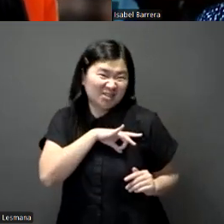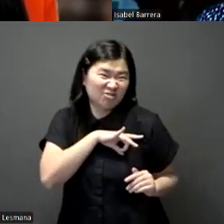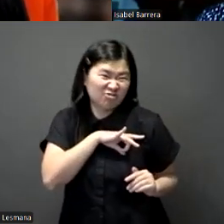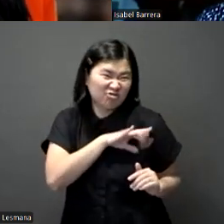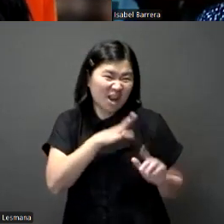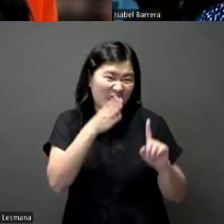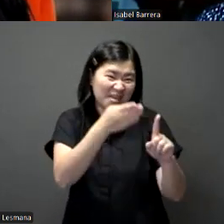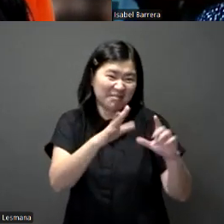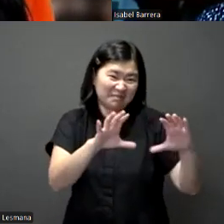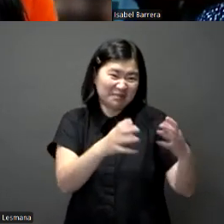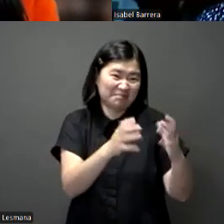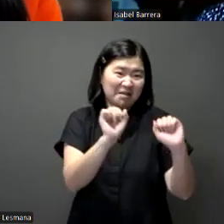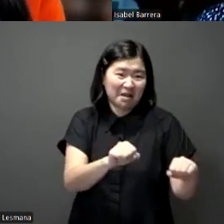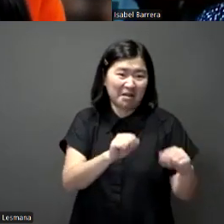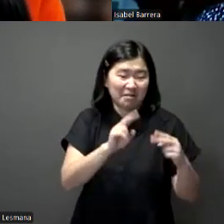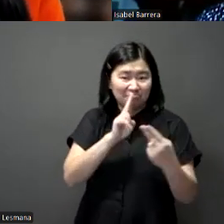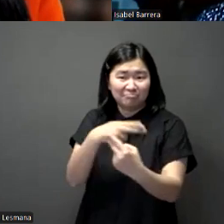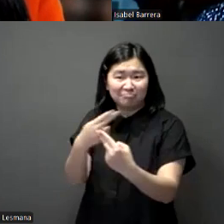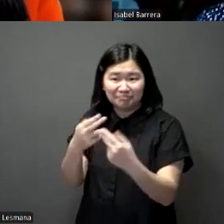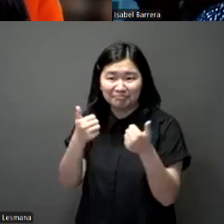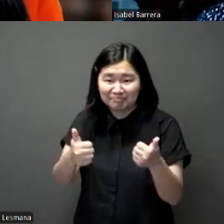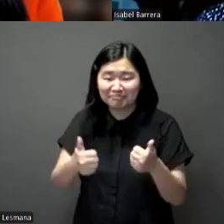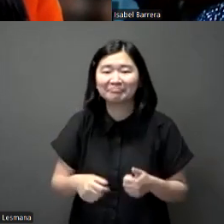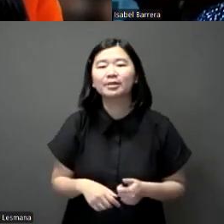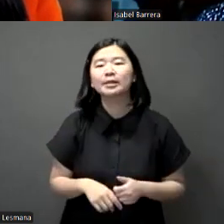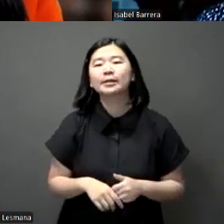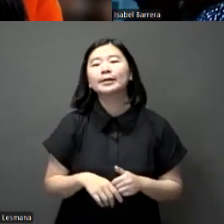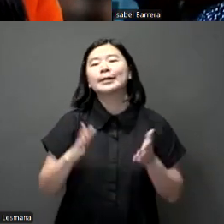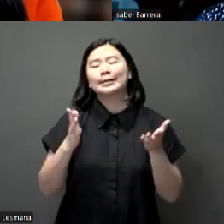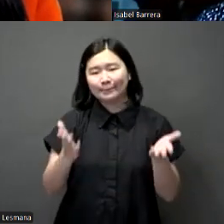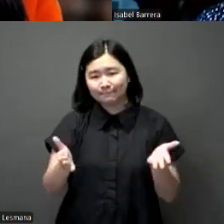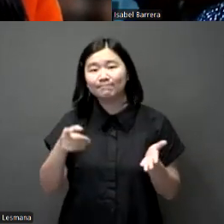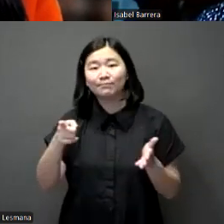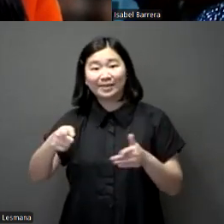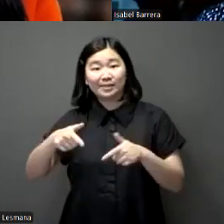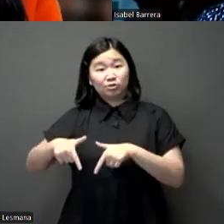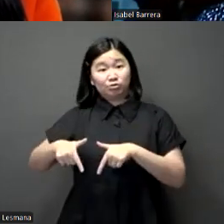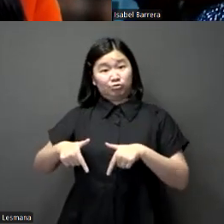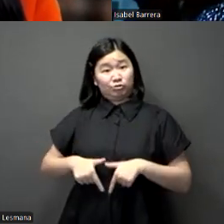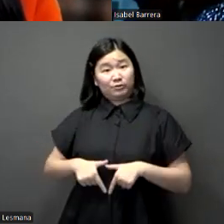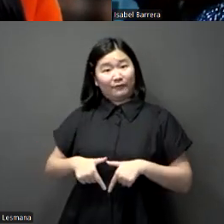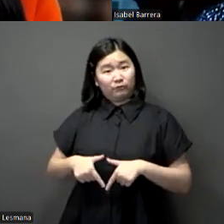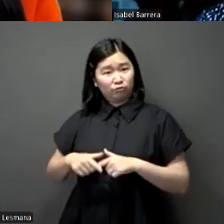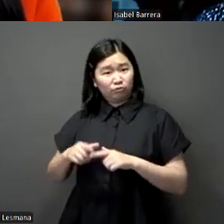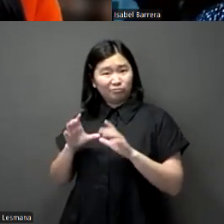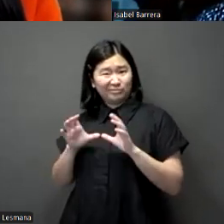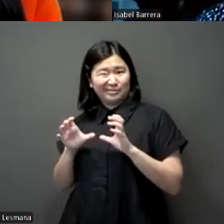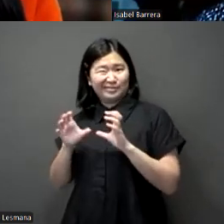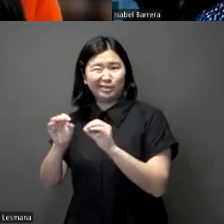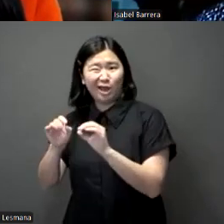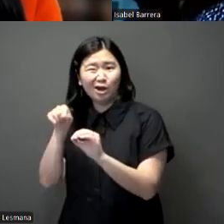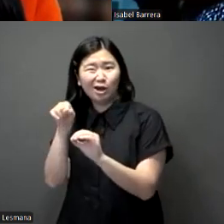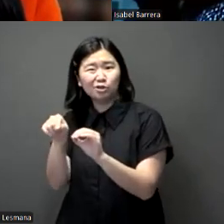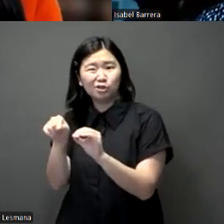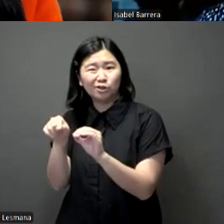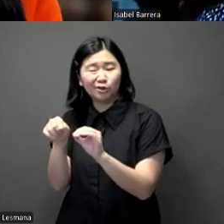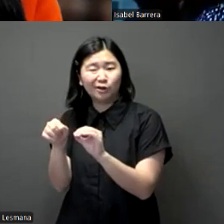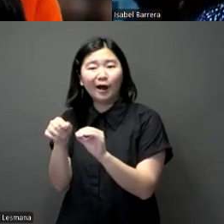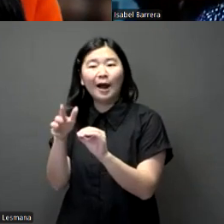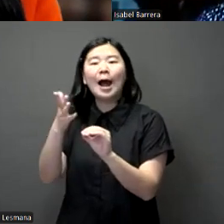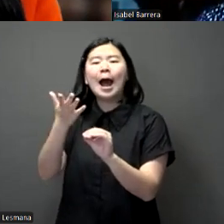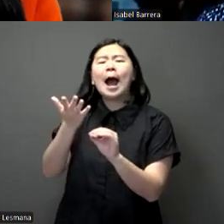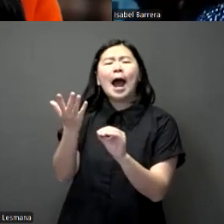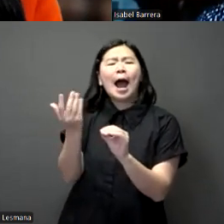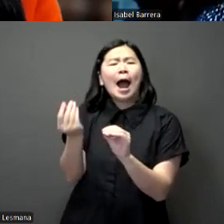la salud de gente que ya padecen del cáncer cervicouterino, porque es que no